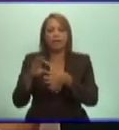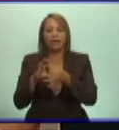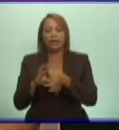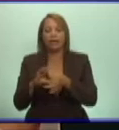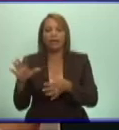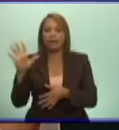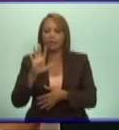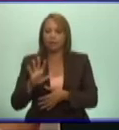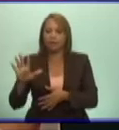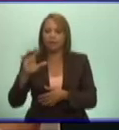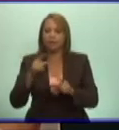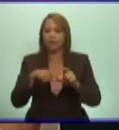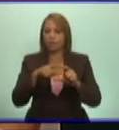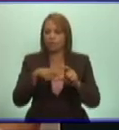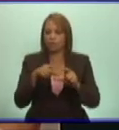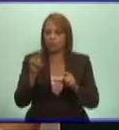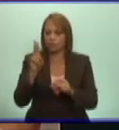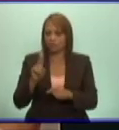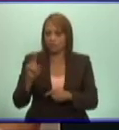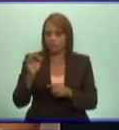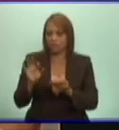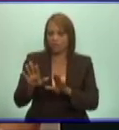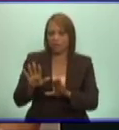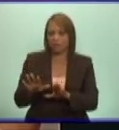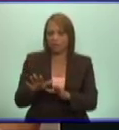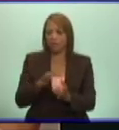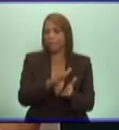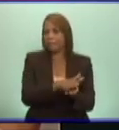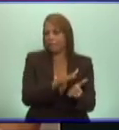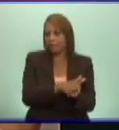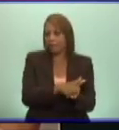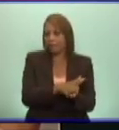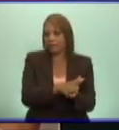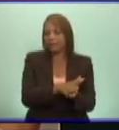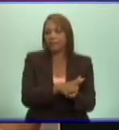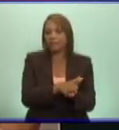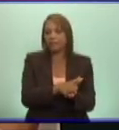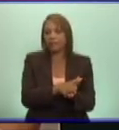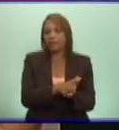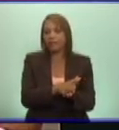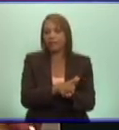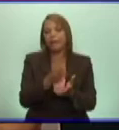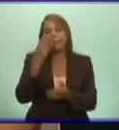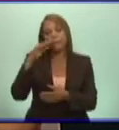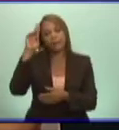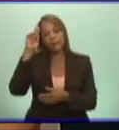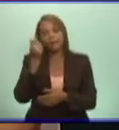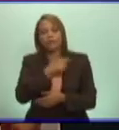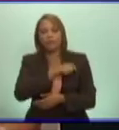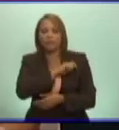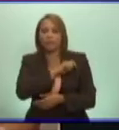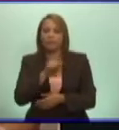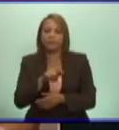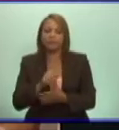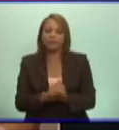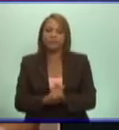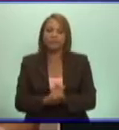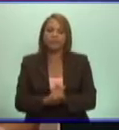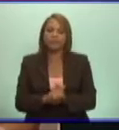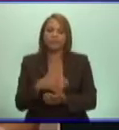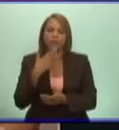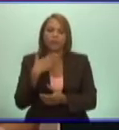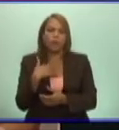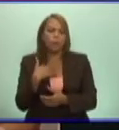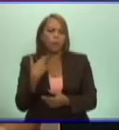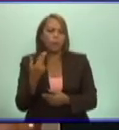los contenidos de la unidad que quedaba pendiente en Educación Cívica, que es la unidad Patria y Humanidad. Y también tuvo su expresión. Ahora, ¿cómo se va a